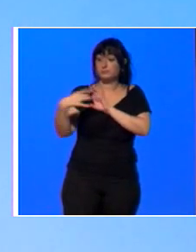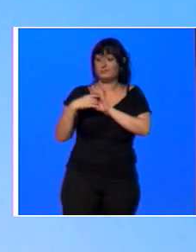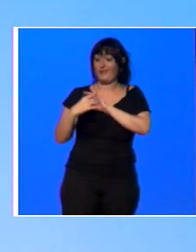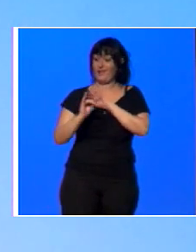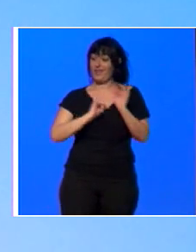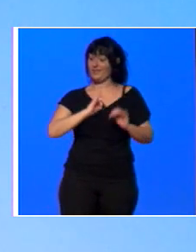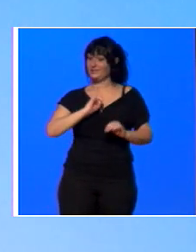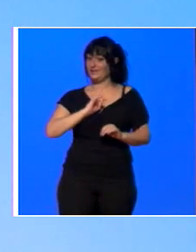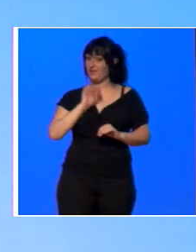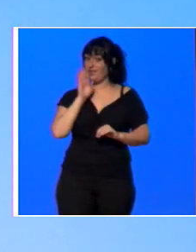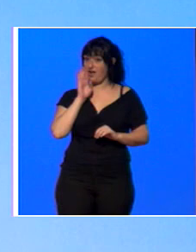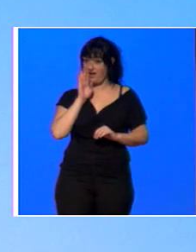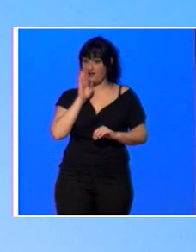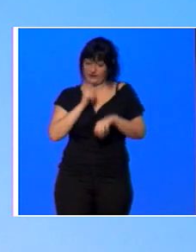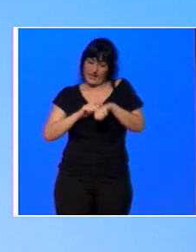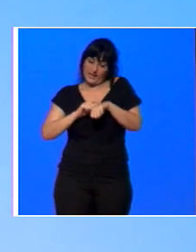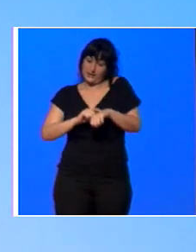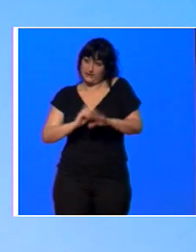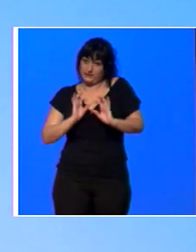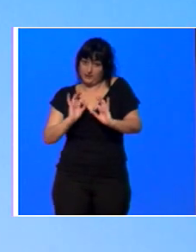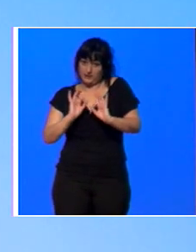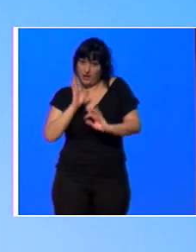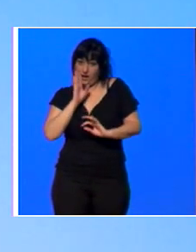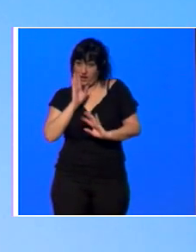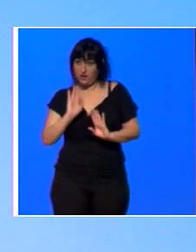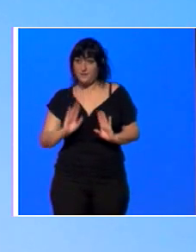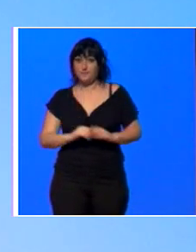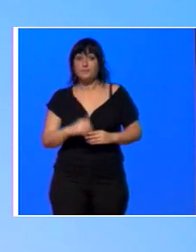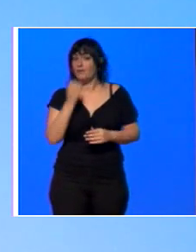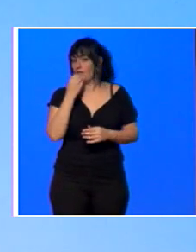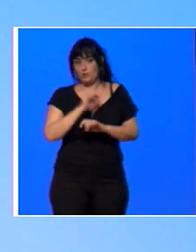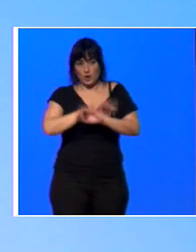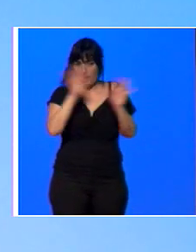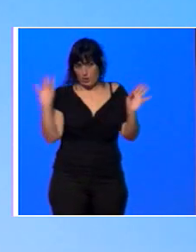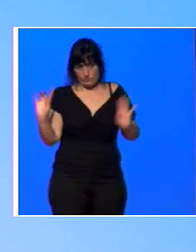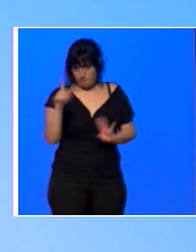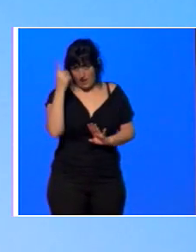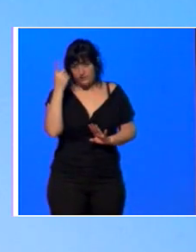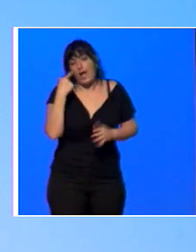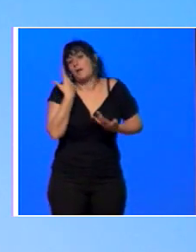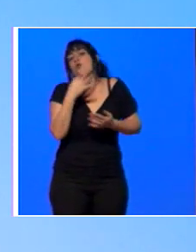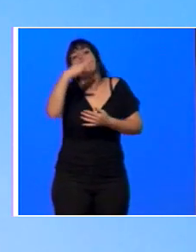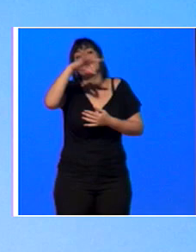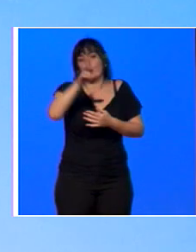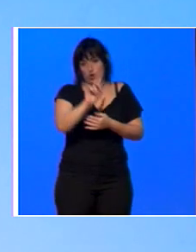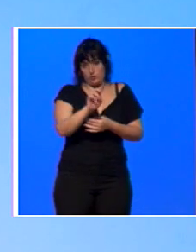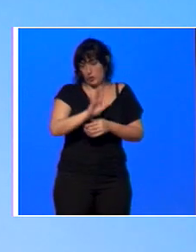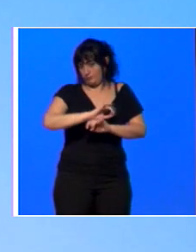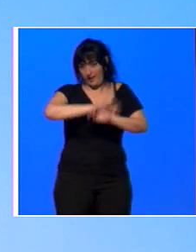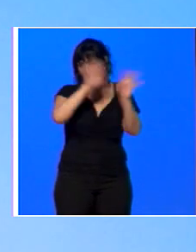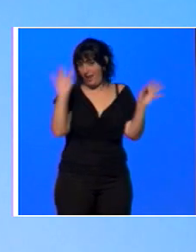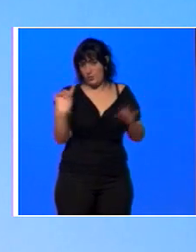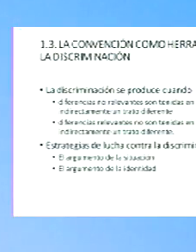identidades que tienen que ver con esos rasgos El ejemplo más claro pero no el único pero el ejemplo más claro es